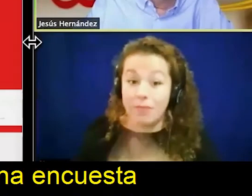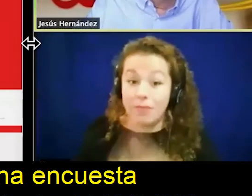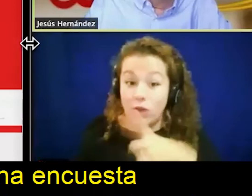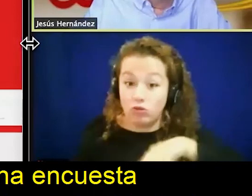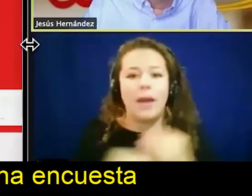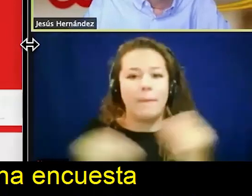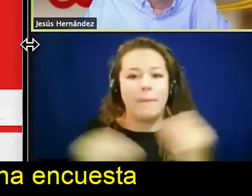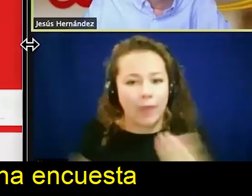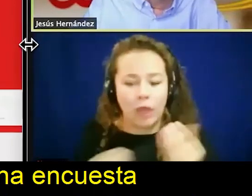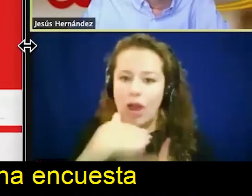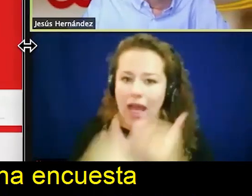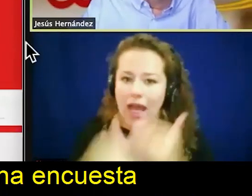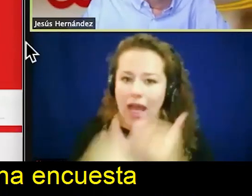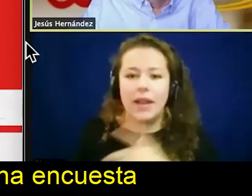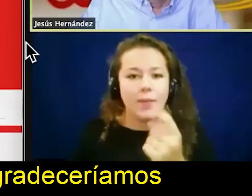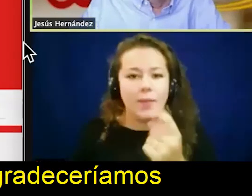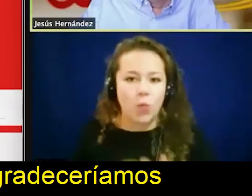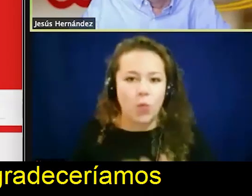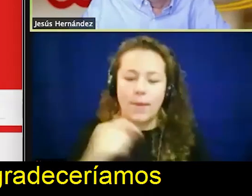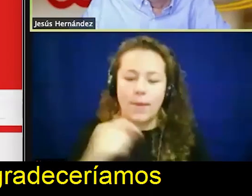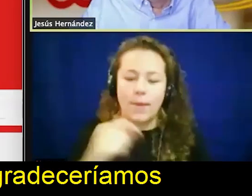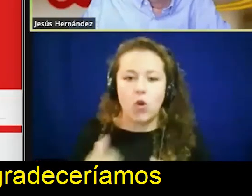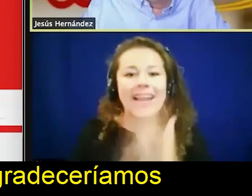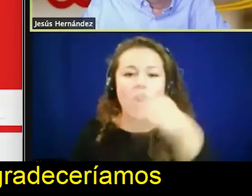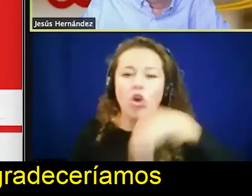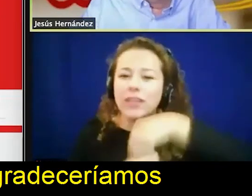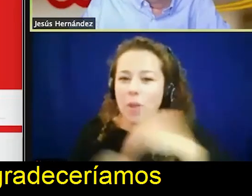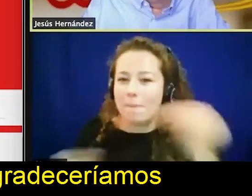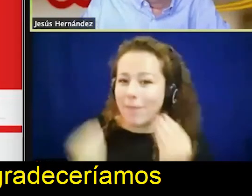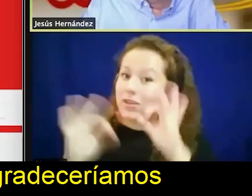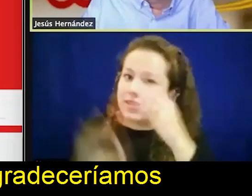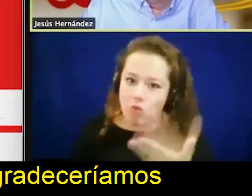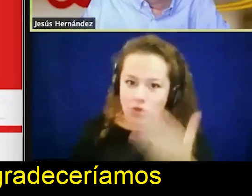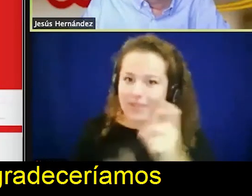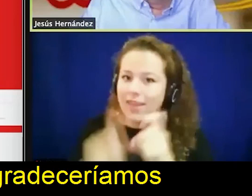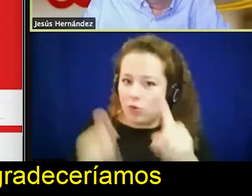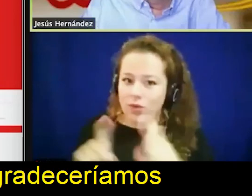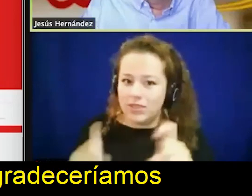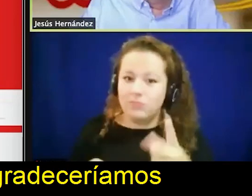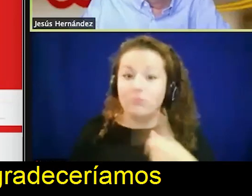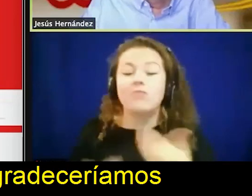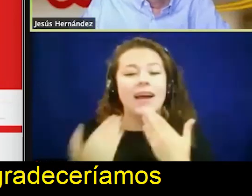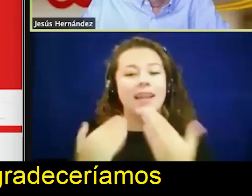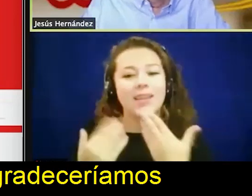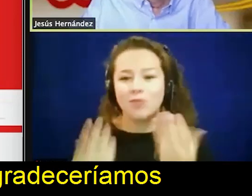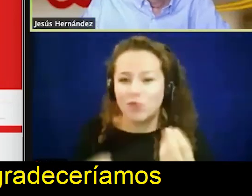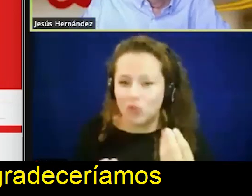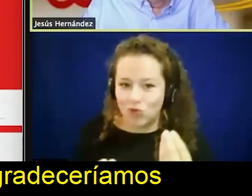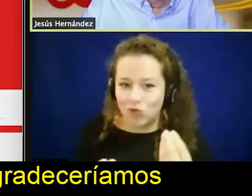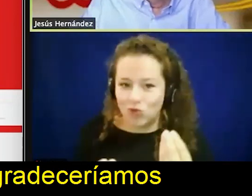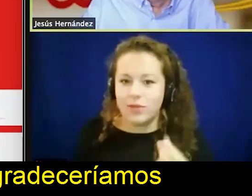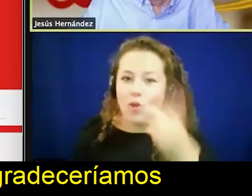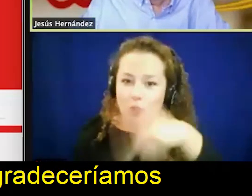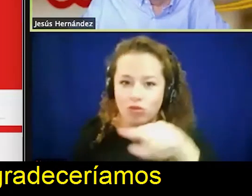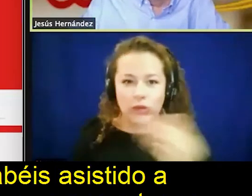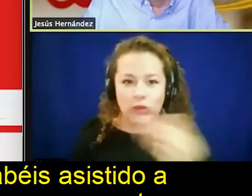mejorando, para cada vez generemos mejores contenidos, es importante, por lo que os agradeceríamos enormemente que la